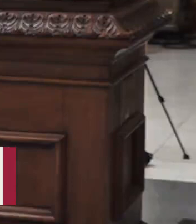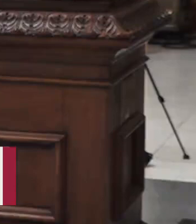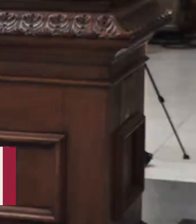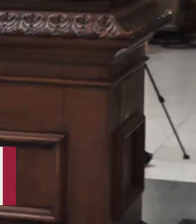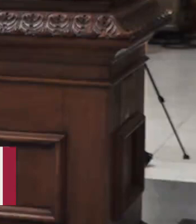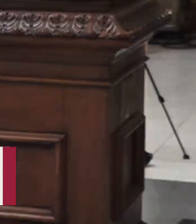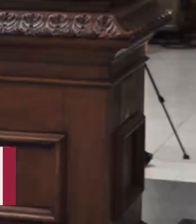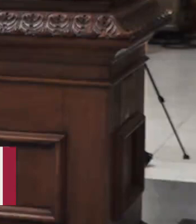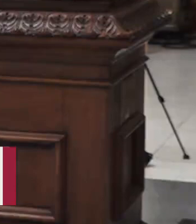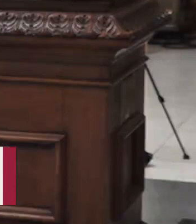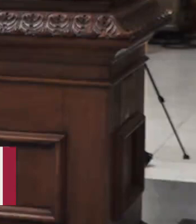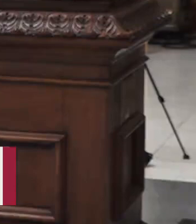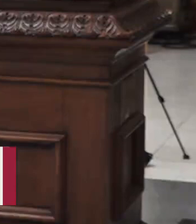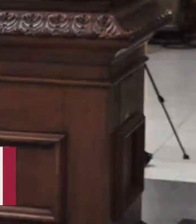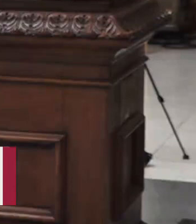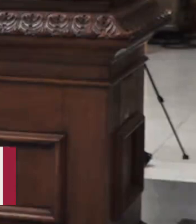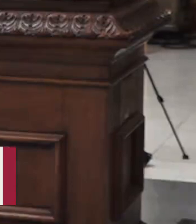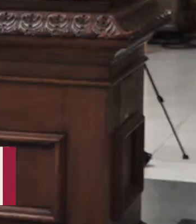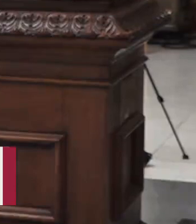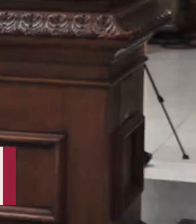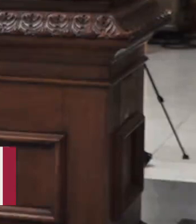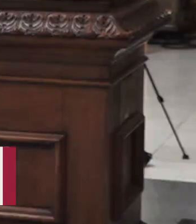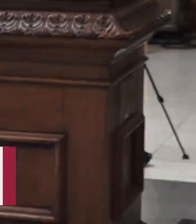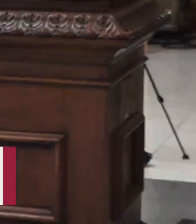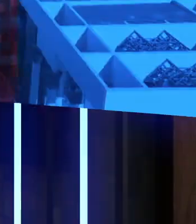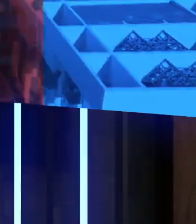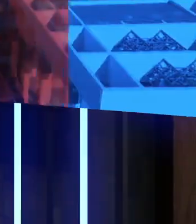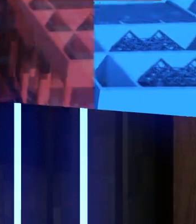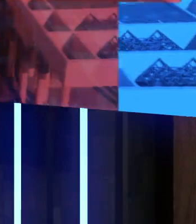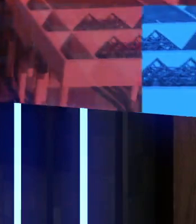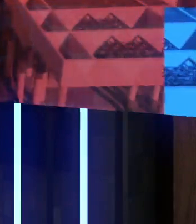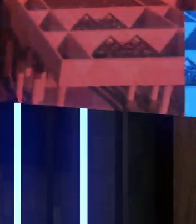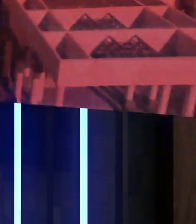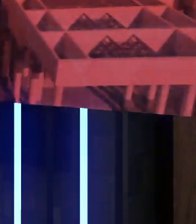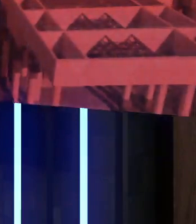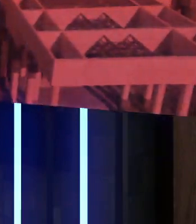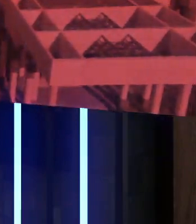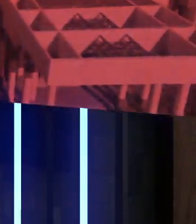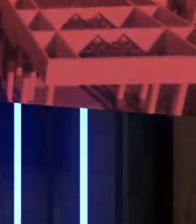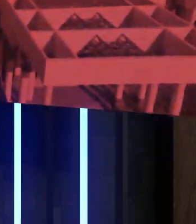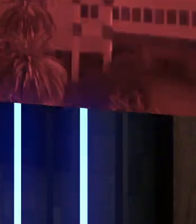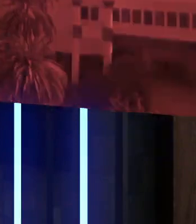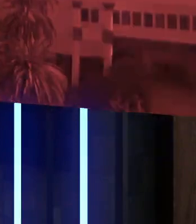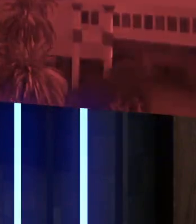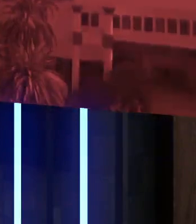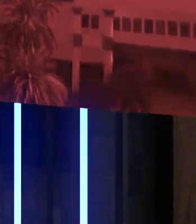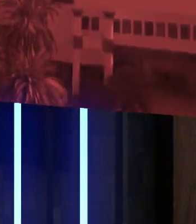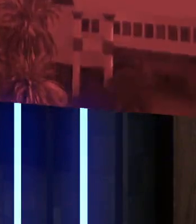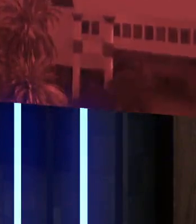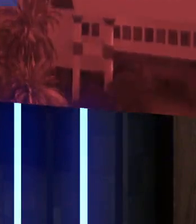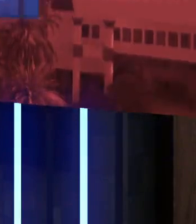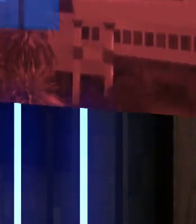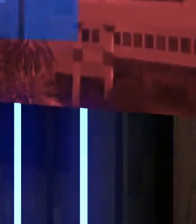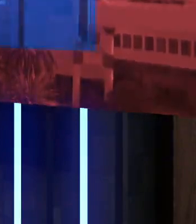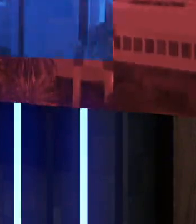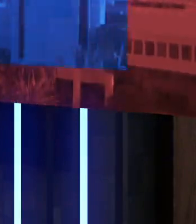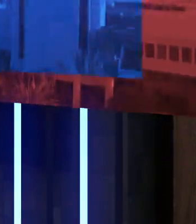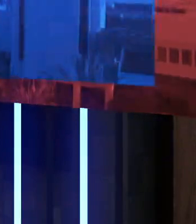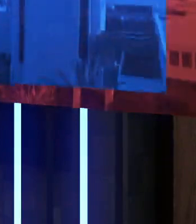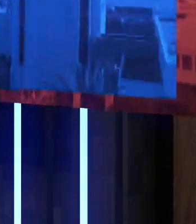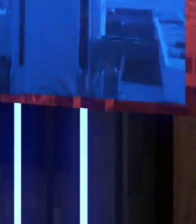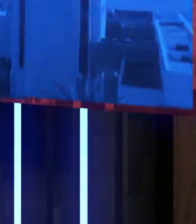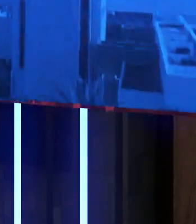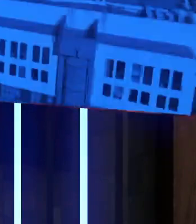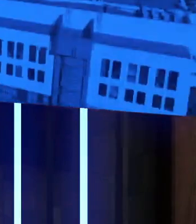todo lo que esté dentro del sistema se vaya ejecutando de manera correcta. Junto con dar paso a la hora de incidentes del martes 8 de